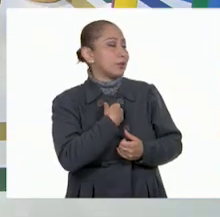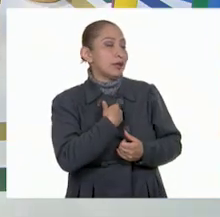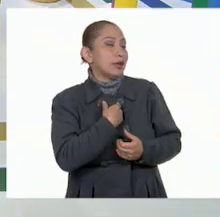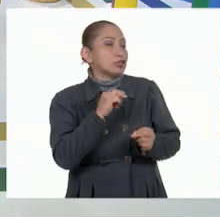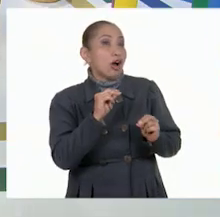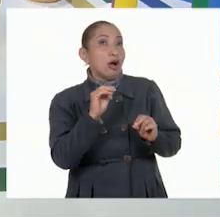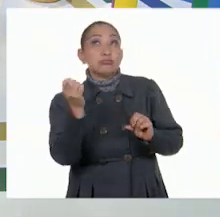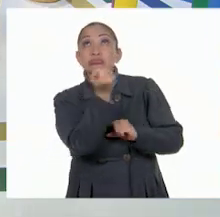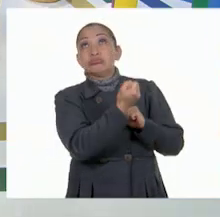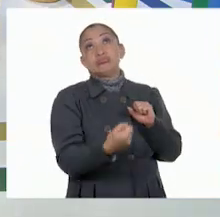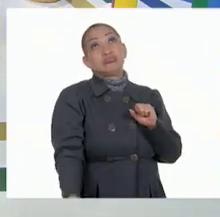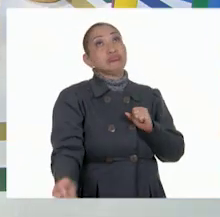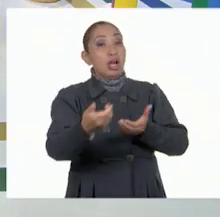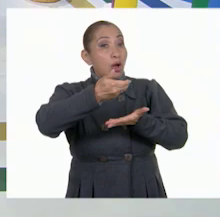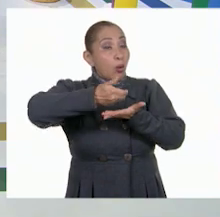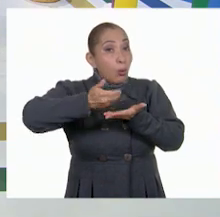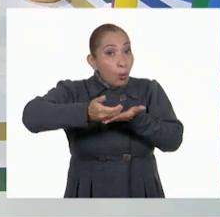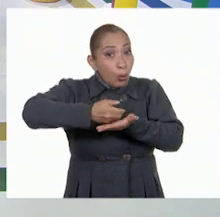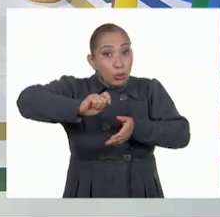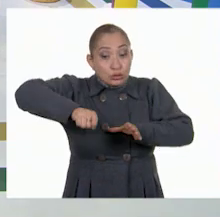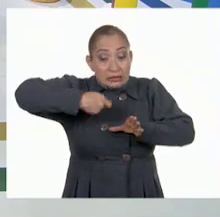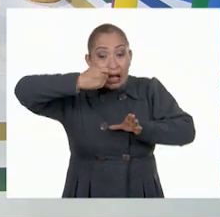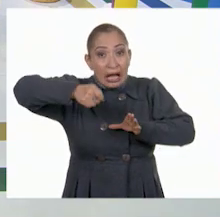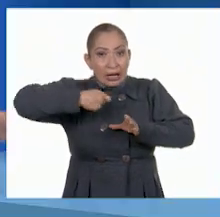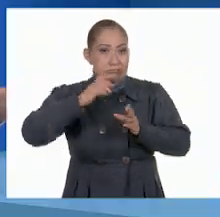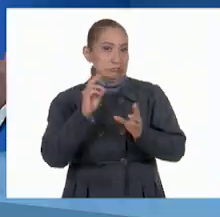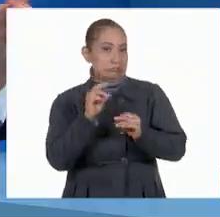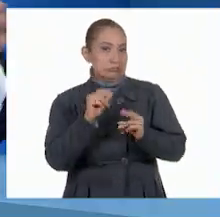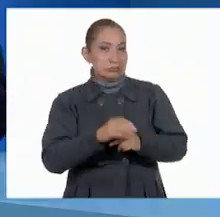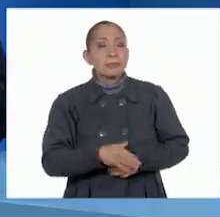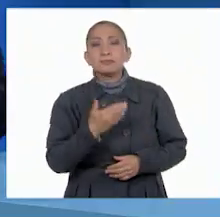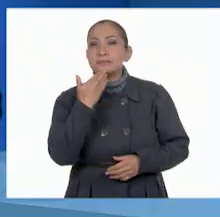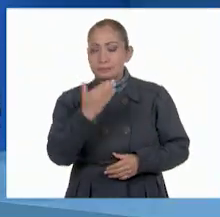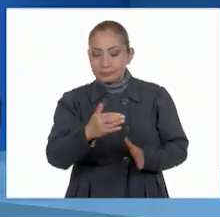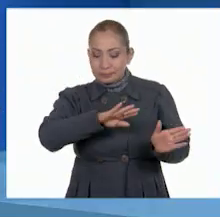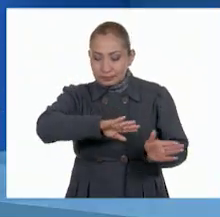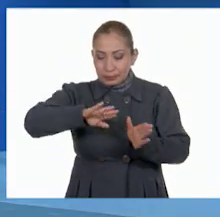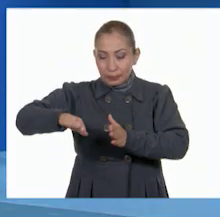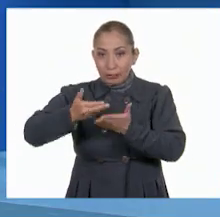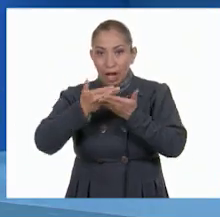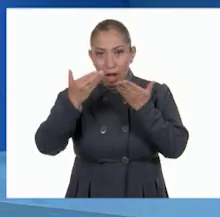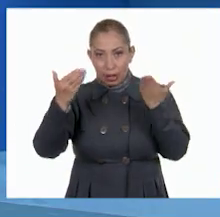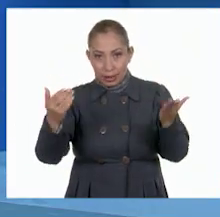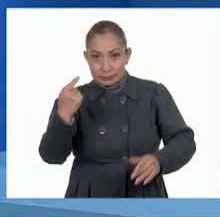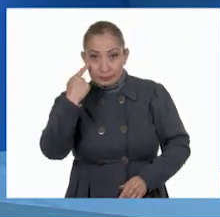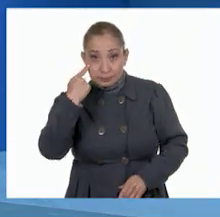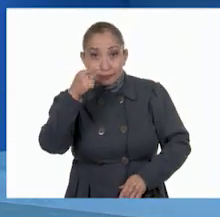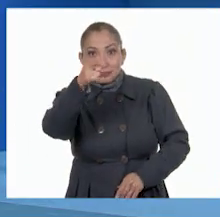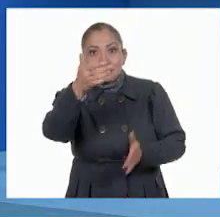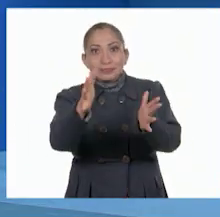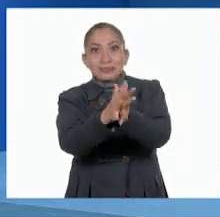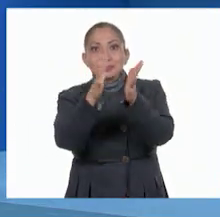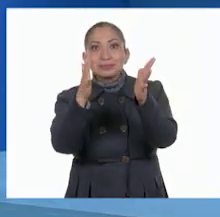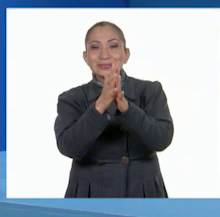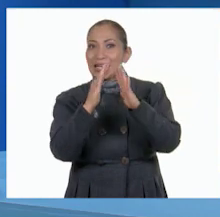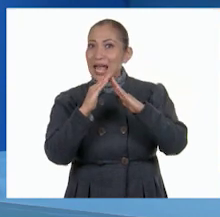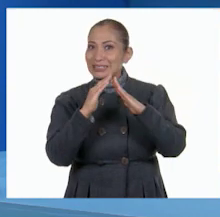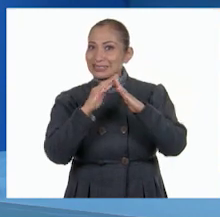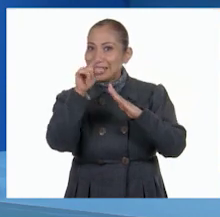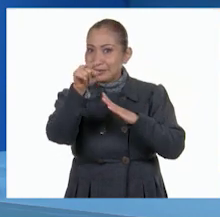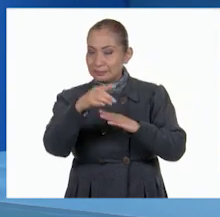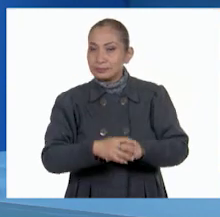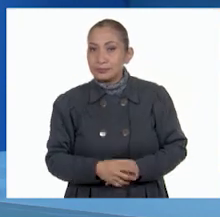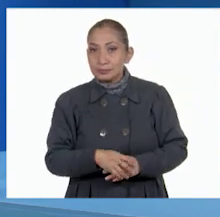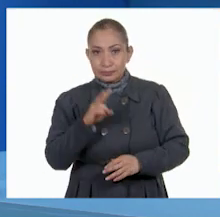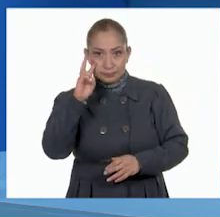No soy muy diestra con la cuchara, que digamos. Pero muy bien. Ahora, prepárate para participar desde casita.